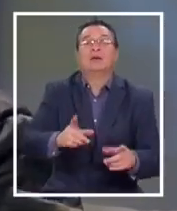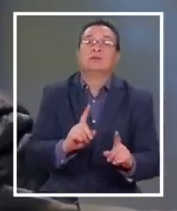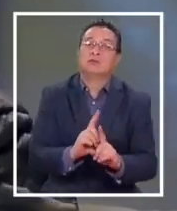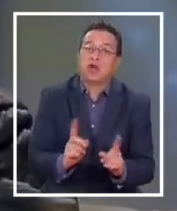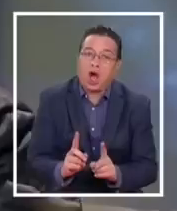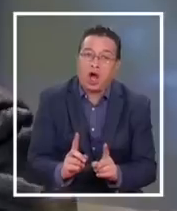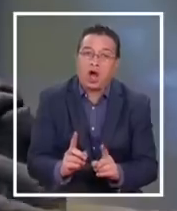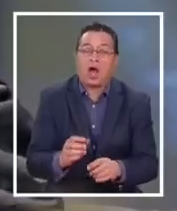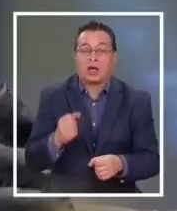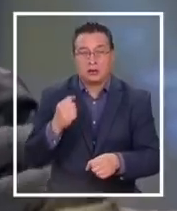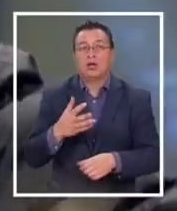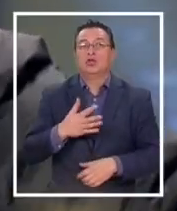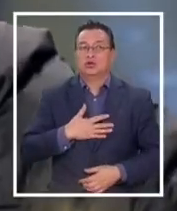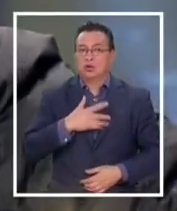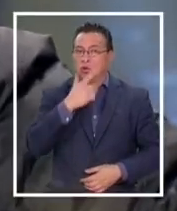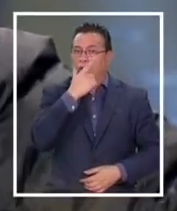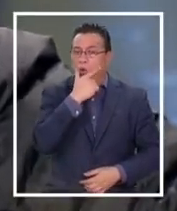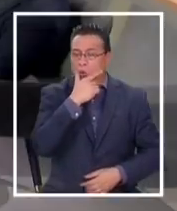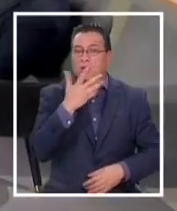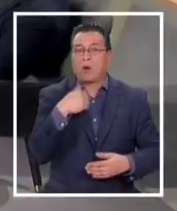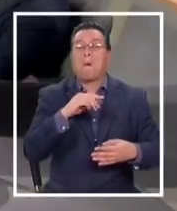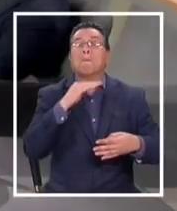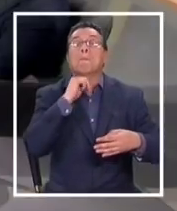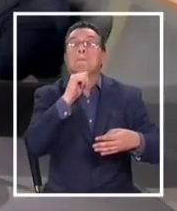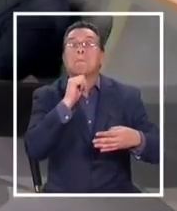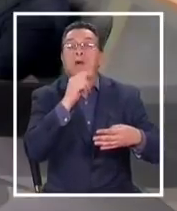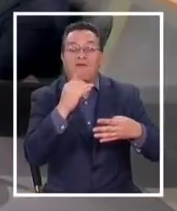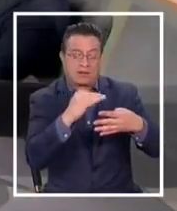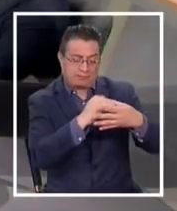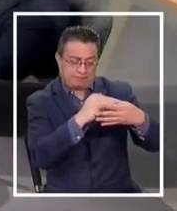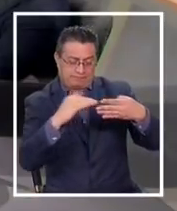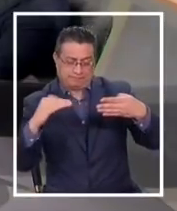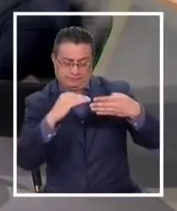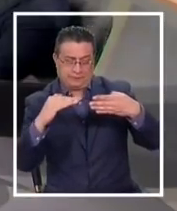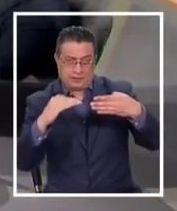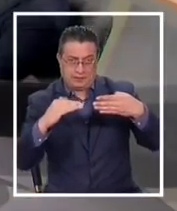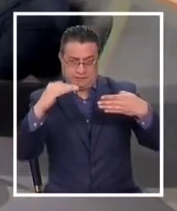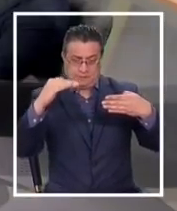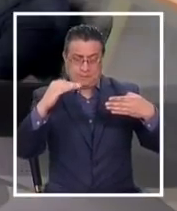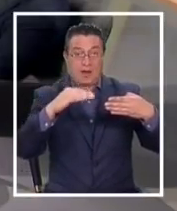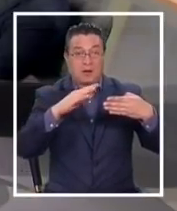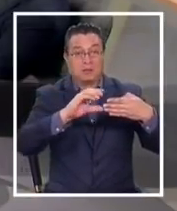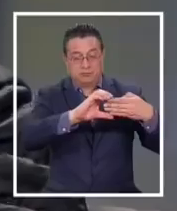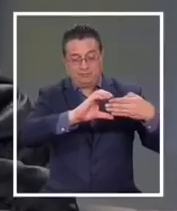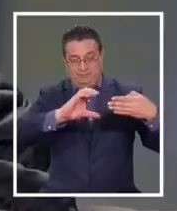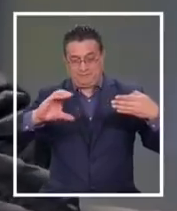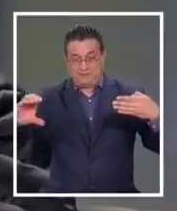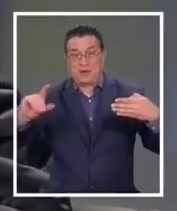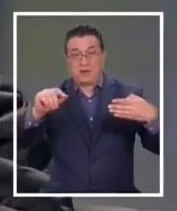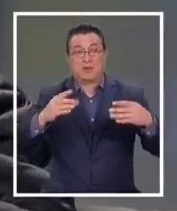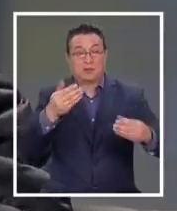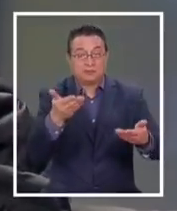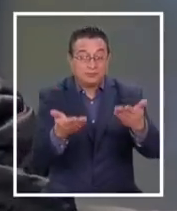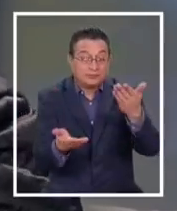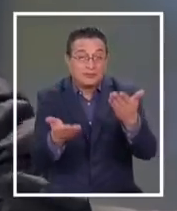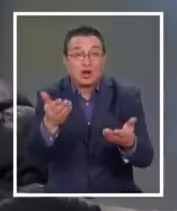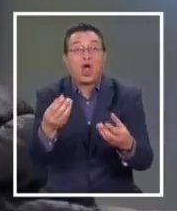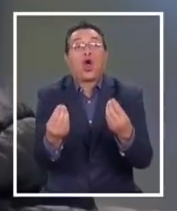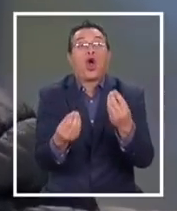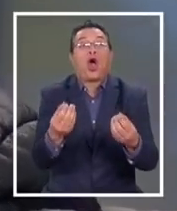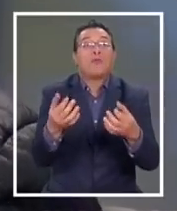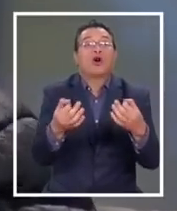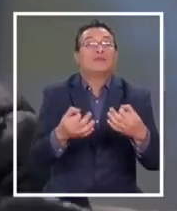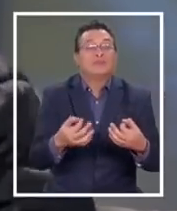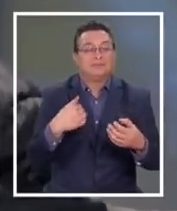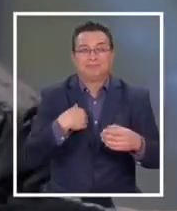Yo tengo una duda con respecto a la línea de la pobreza, si fuera lineal, pero si es como se mide la línea de la pobreza. No,